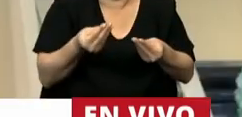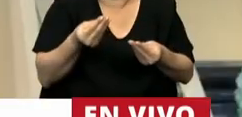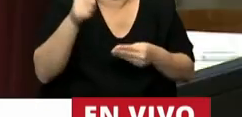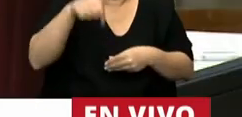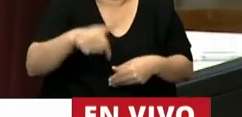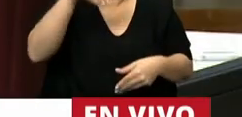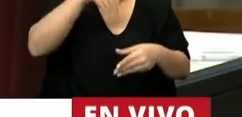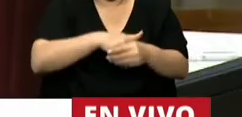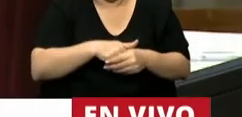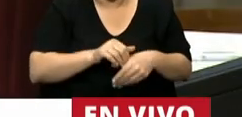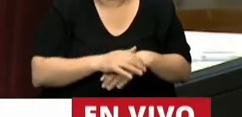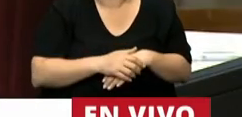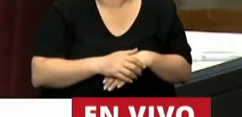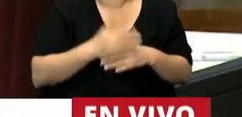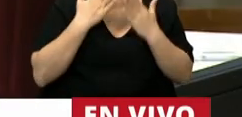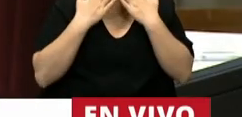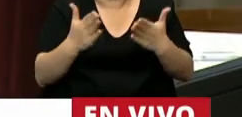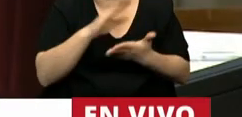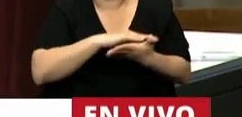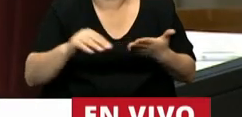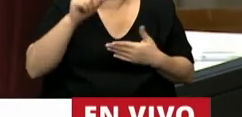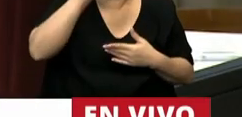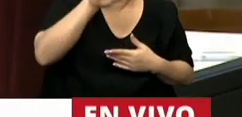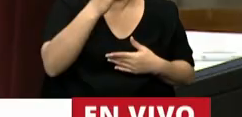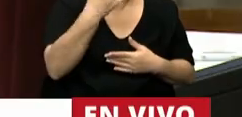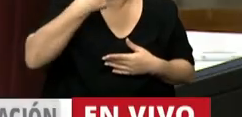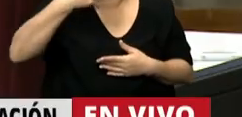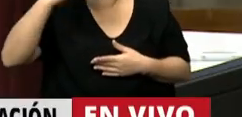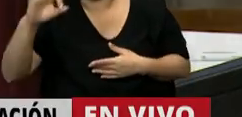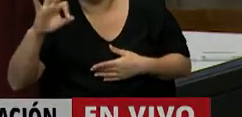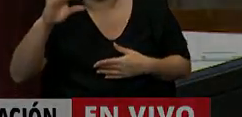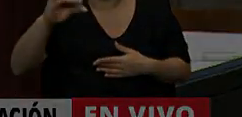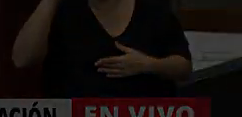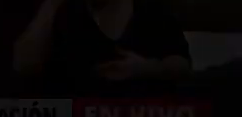Gracias, diputada Laura Russo de Escobar, así no me reta.